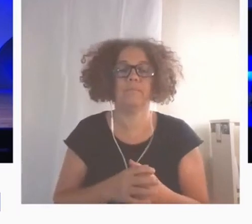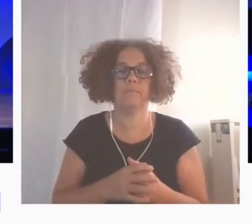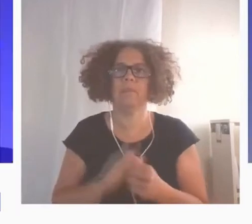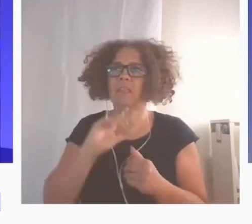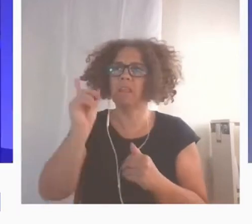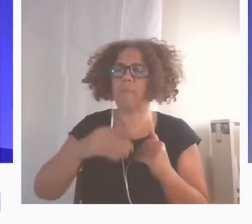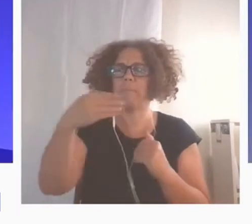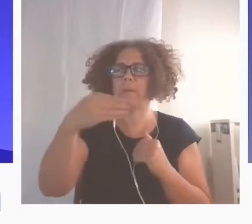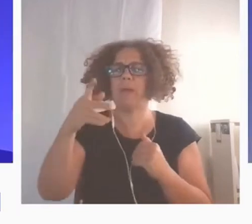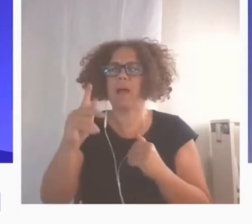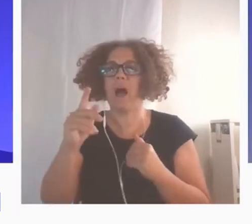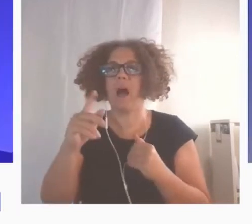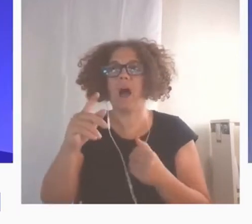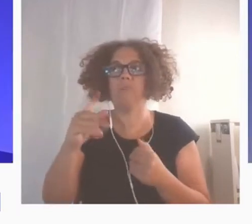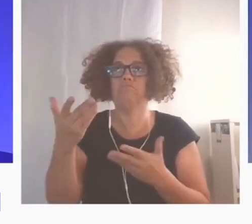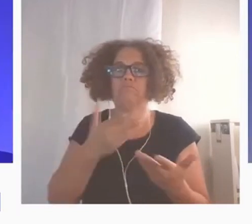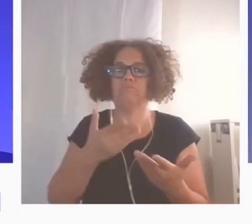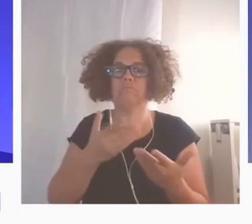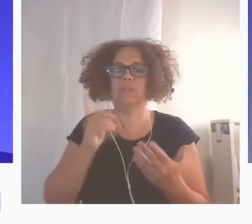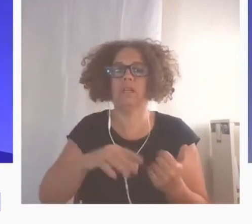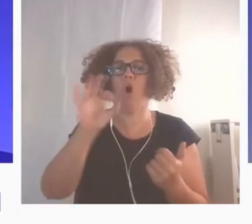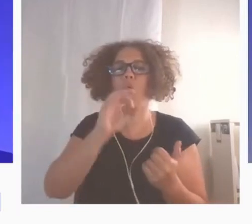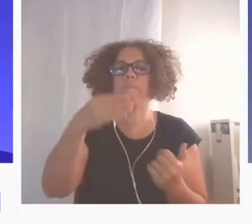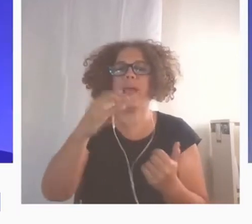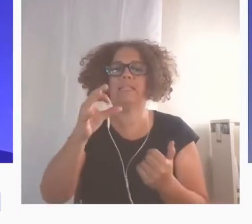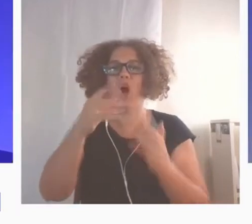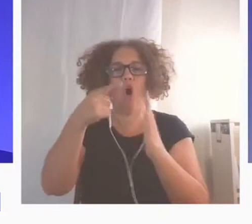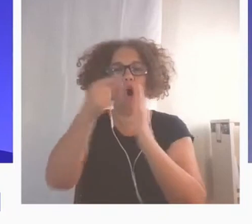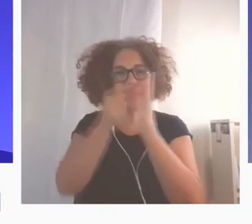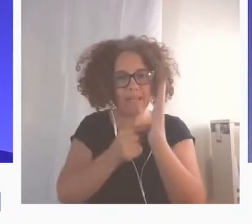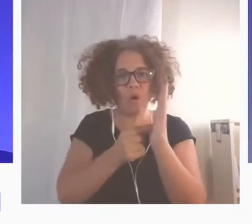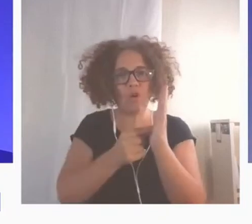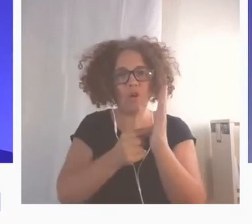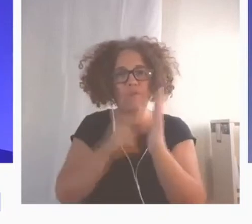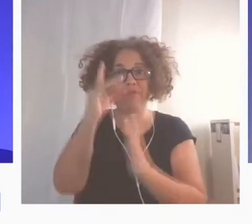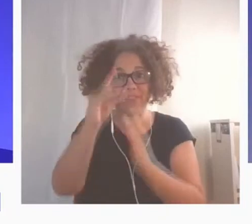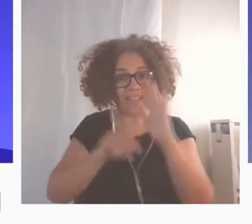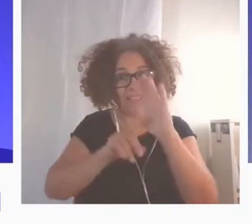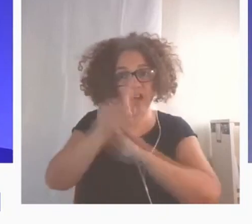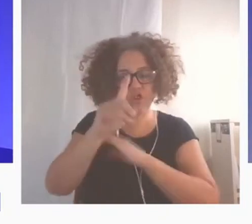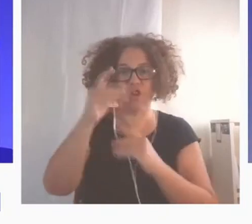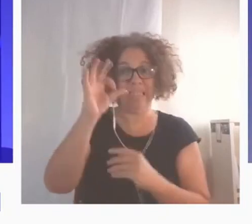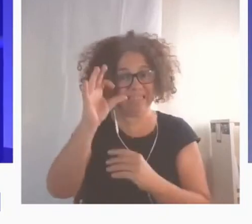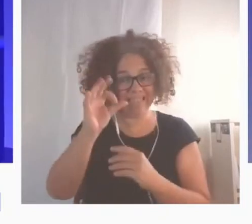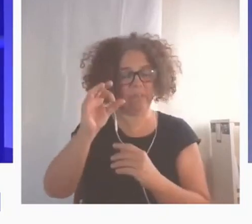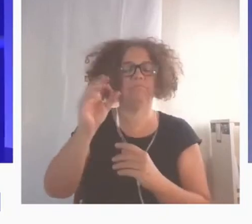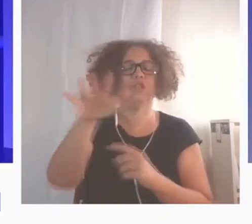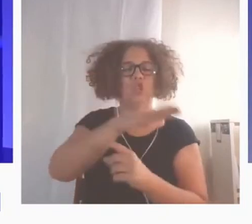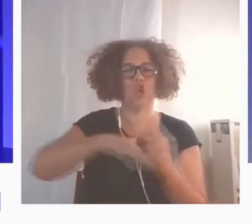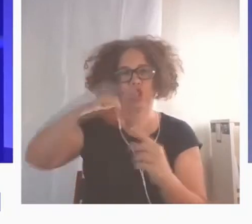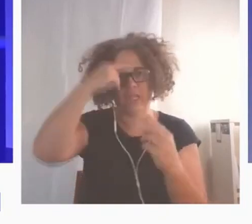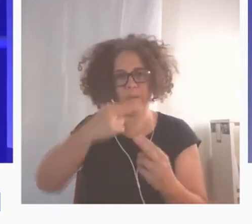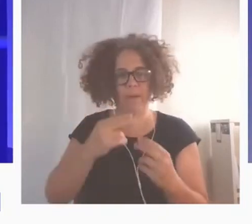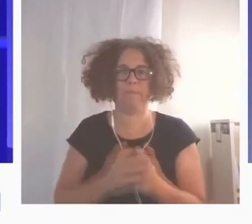BBK Cuna la casa de los ODS, de los Objetivos de Desarrollo Sostenible. Luego nos va a explicar Eider por qué. Y